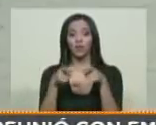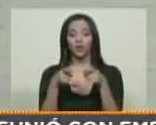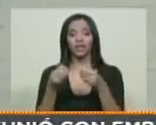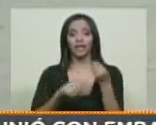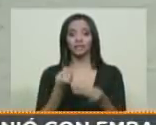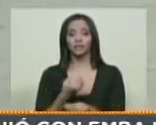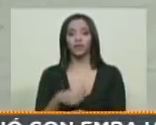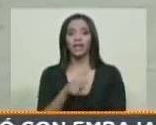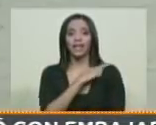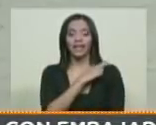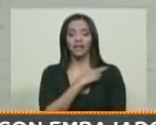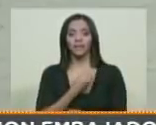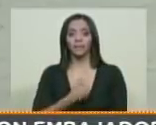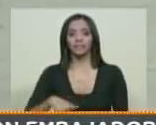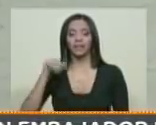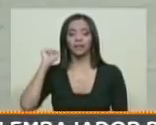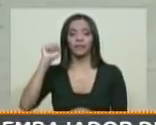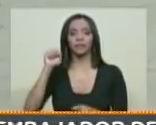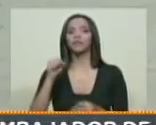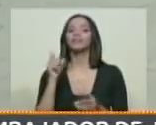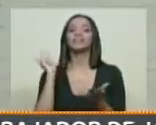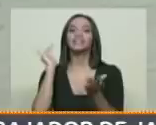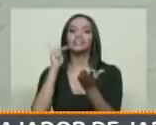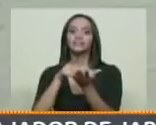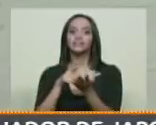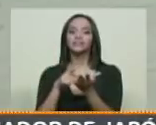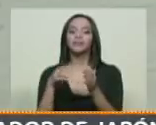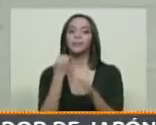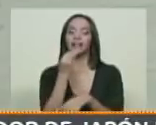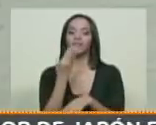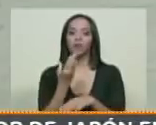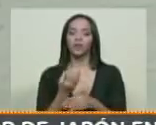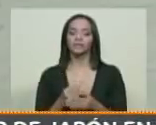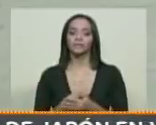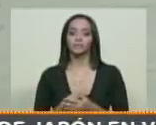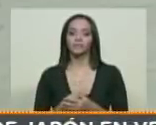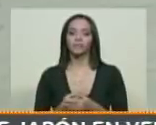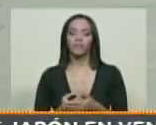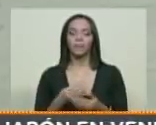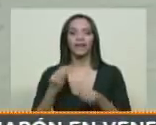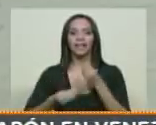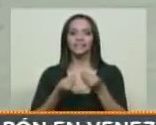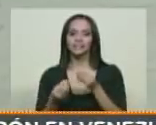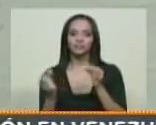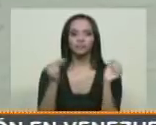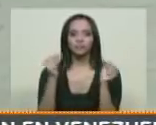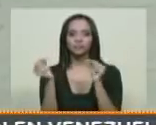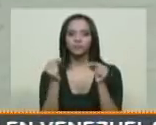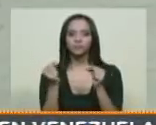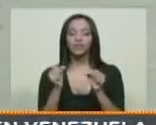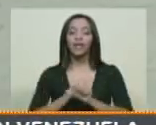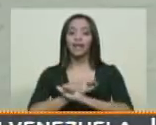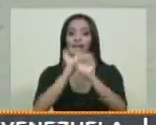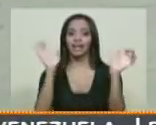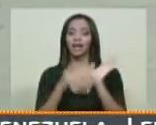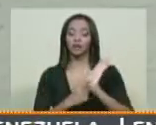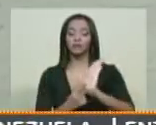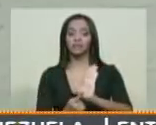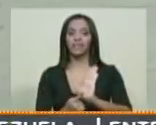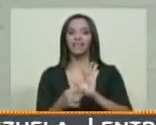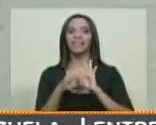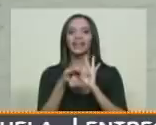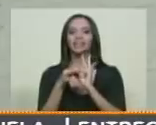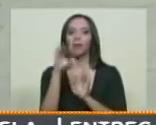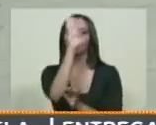venezolano en el despacho 1 del Palacio de Miraflores. En todo caso, tras estas declaraciones queda claro esta relación entre Brasil